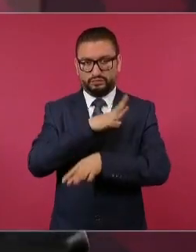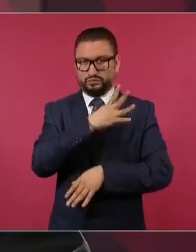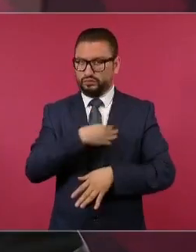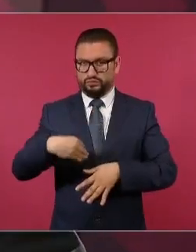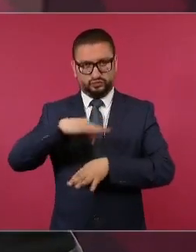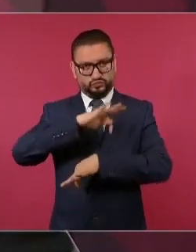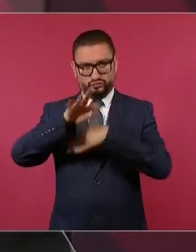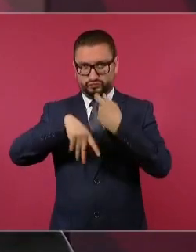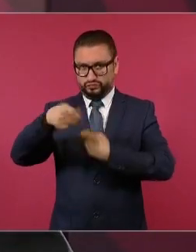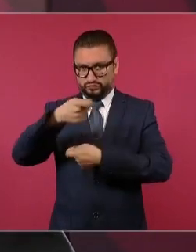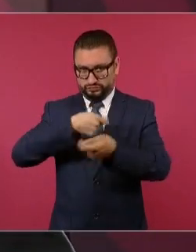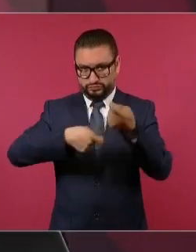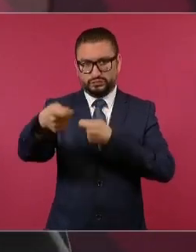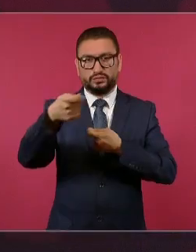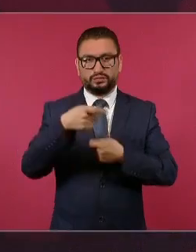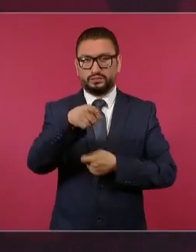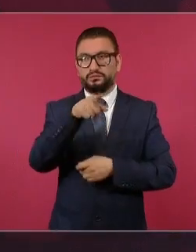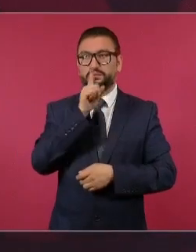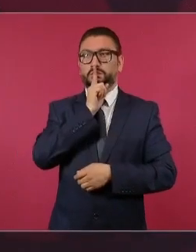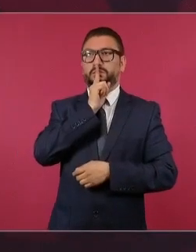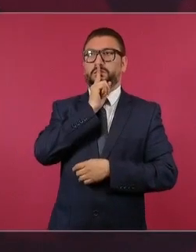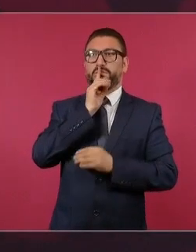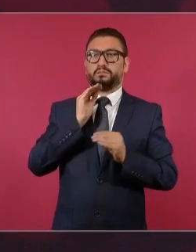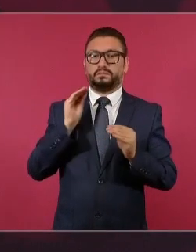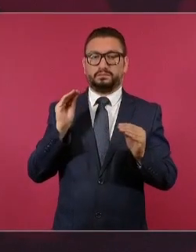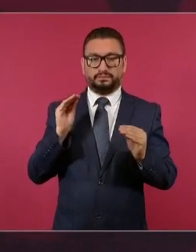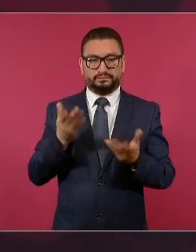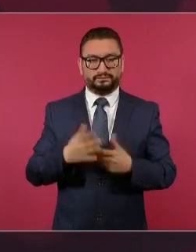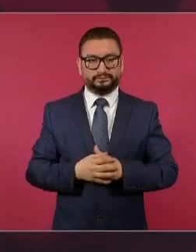todo, se quedó callado,